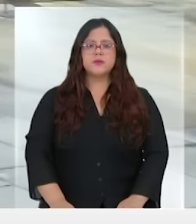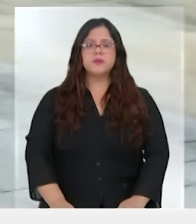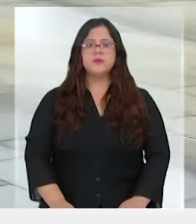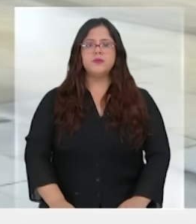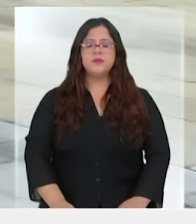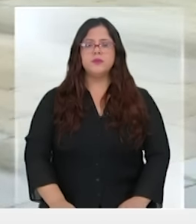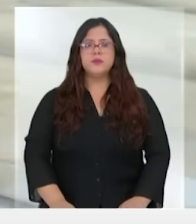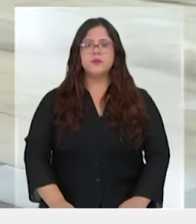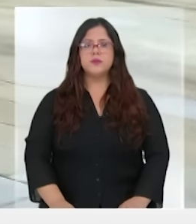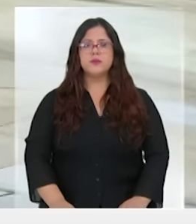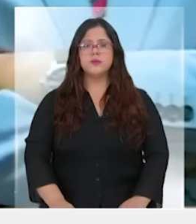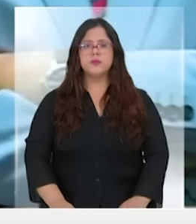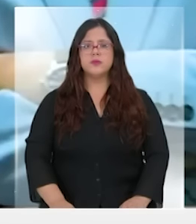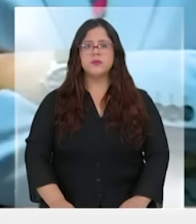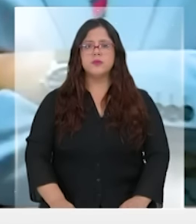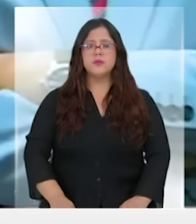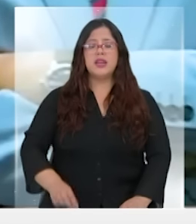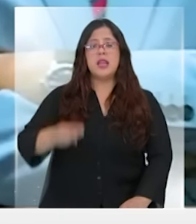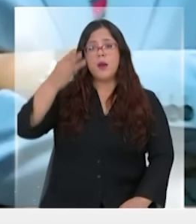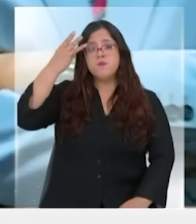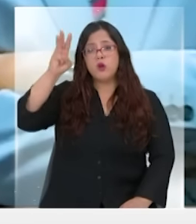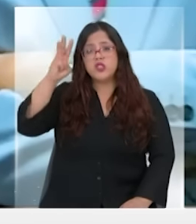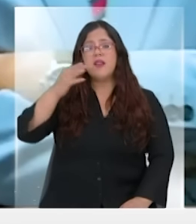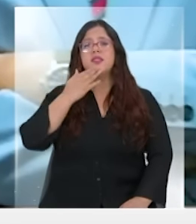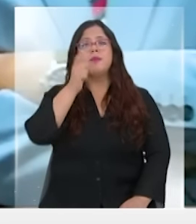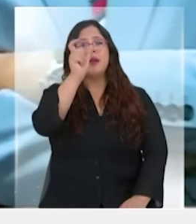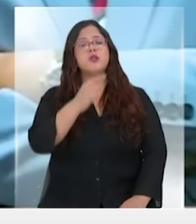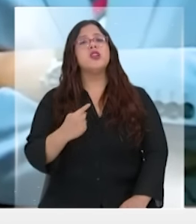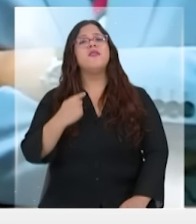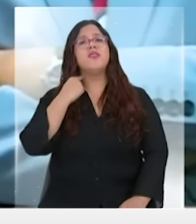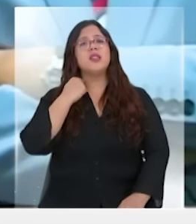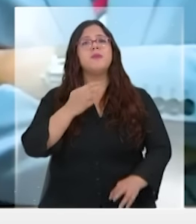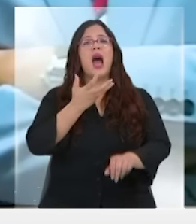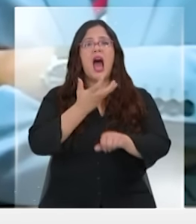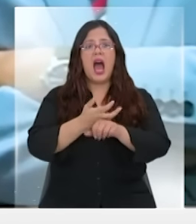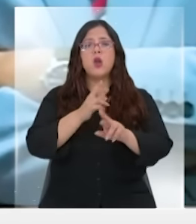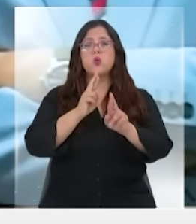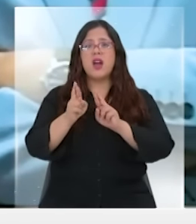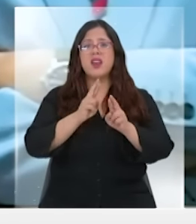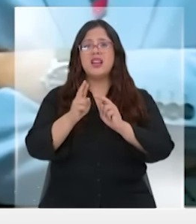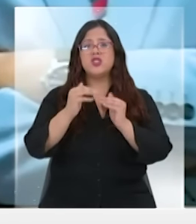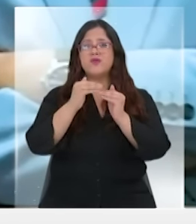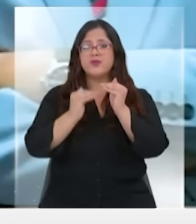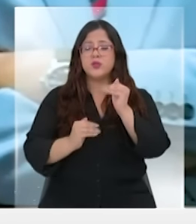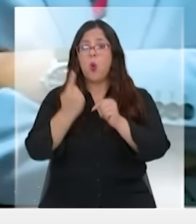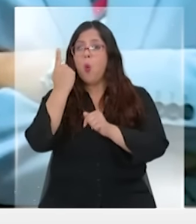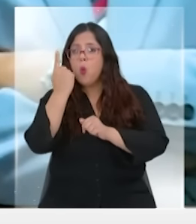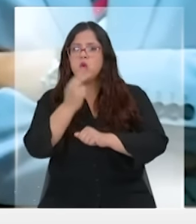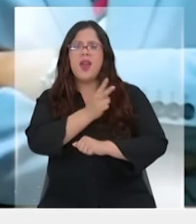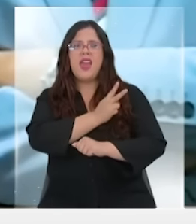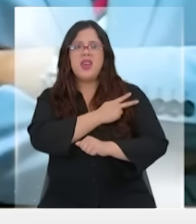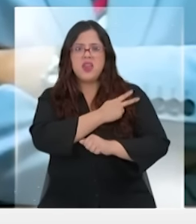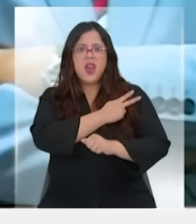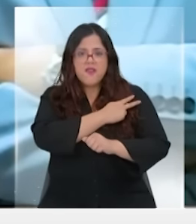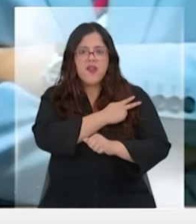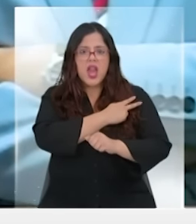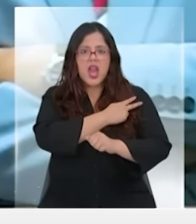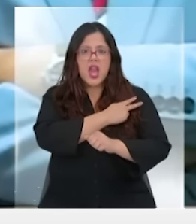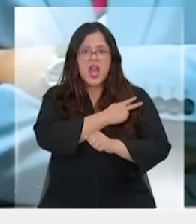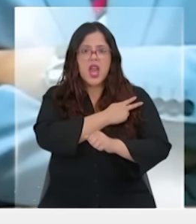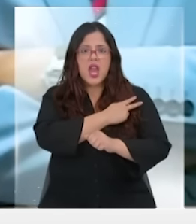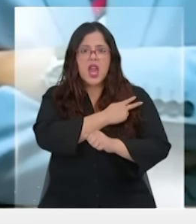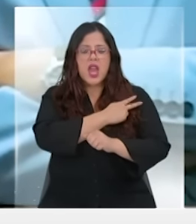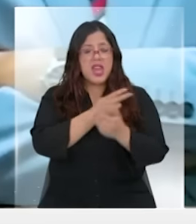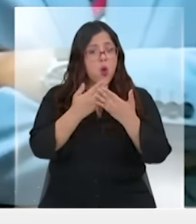amenazas. Entre el imputado y la víctima hay una relación asimétrica. Uno es el jefe de la otra. Pero además no